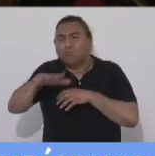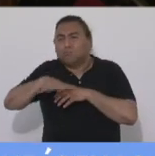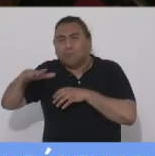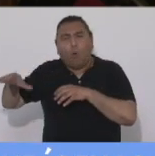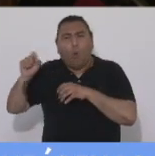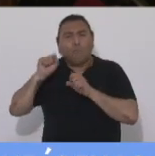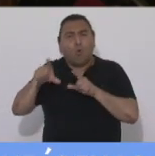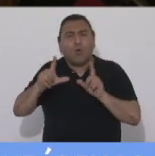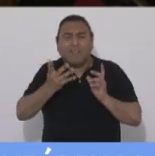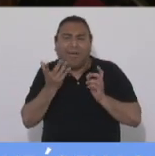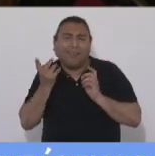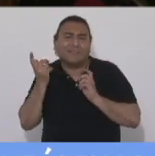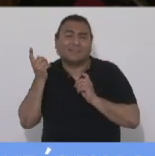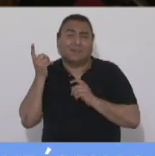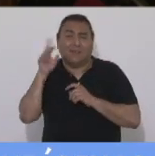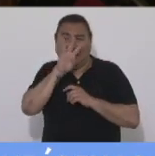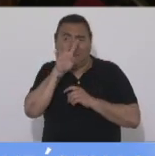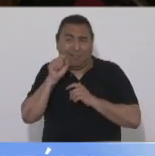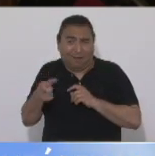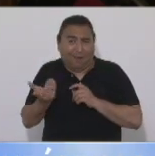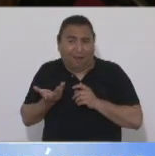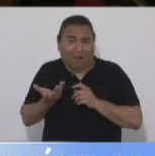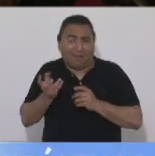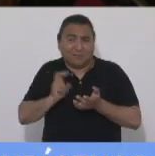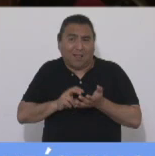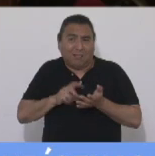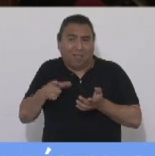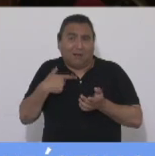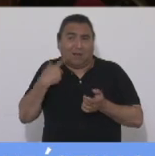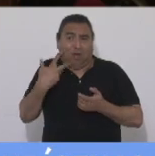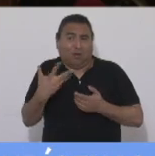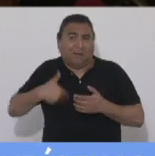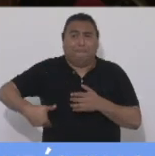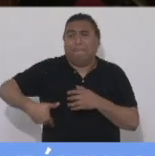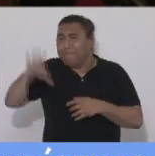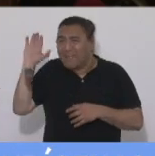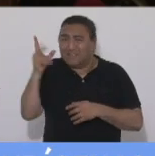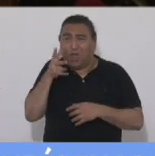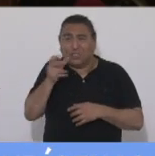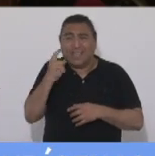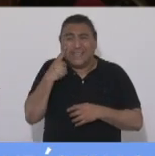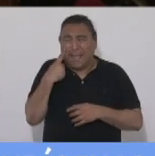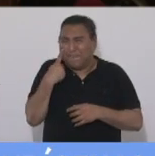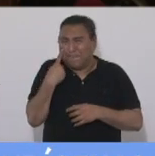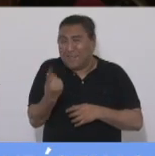año 2010, la provincia de Salta es una provincia que reconoce más de 80.000